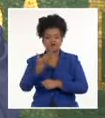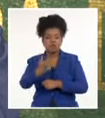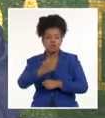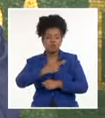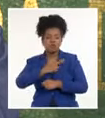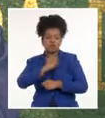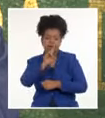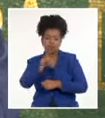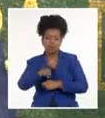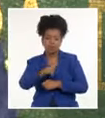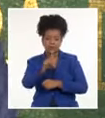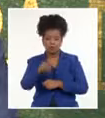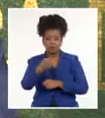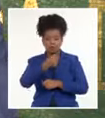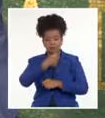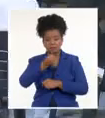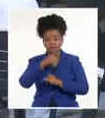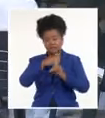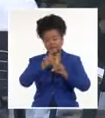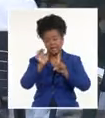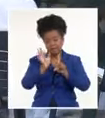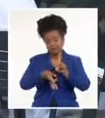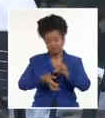tengan sobre este tema.